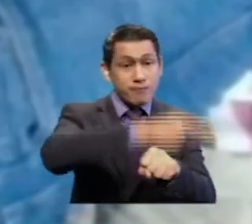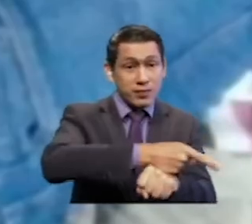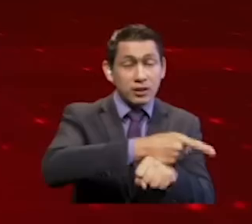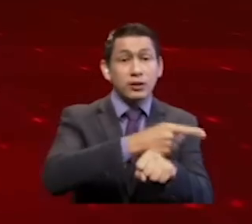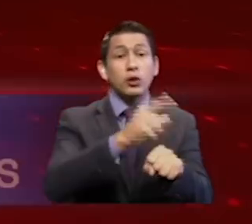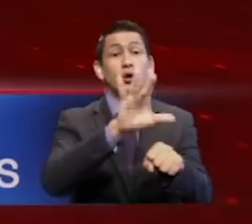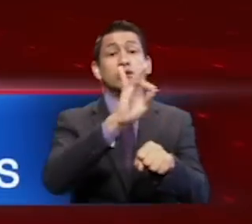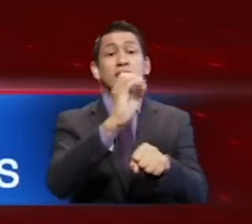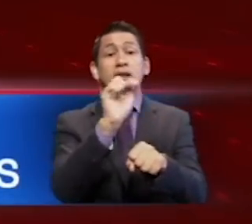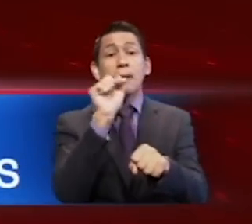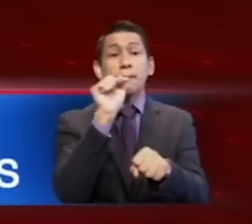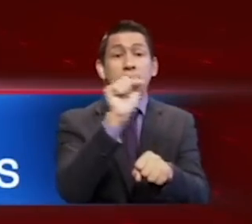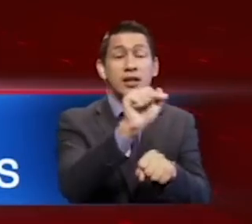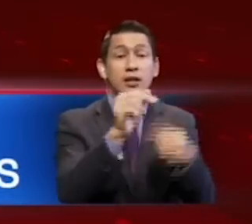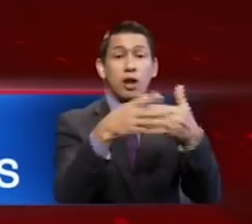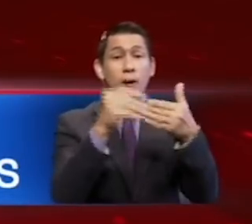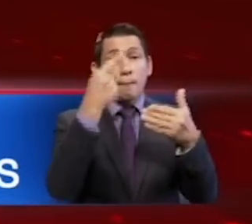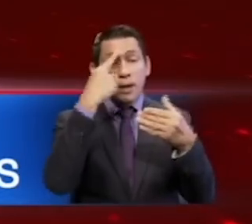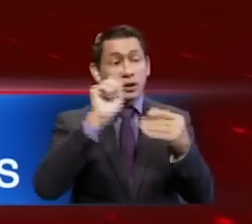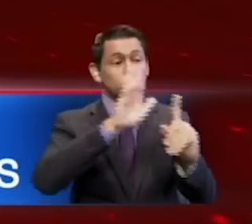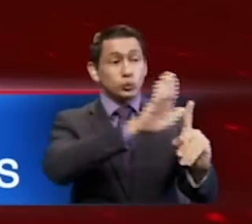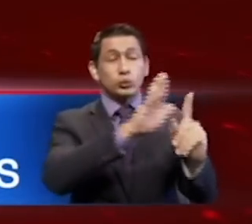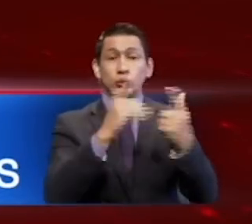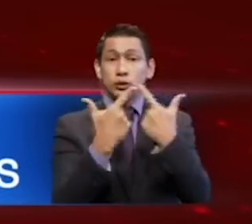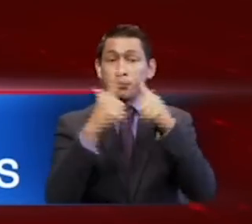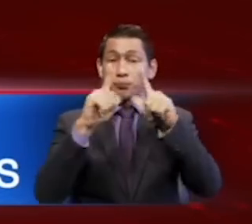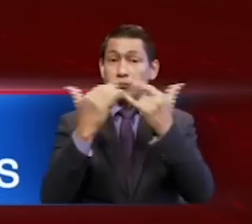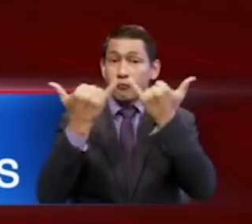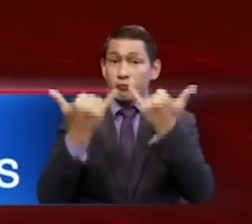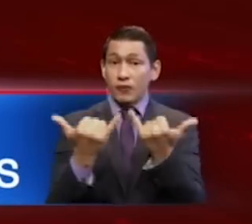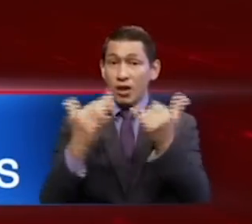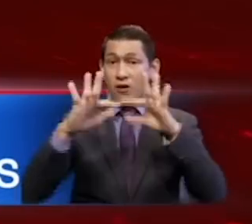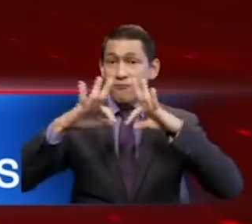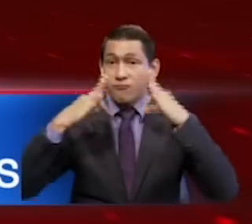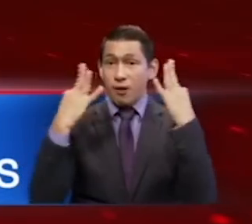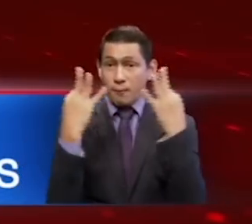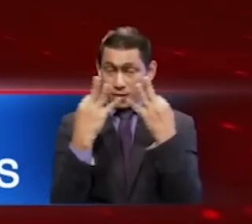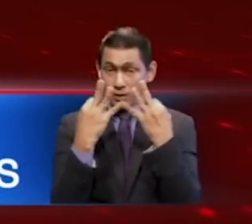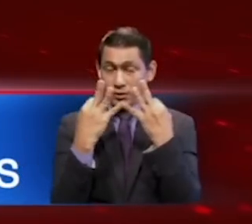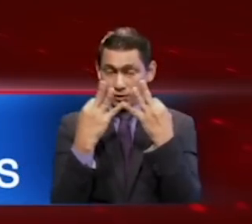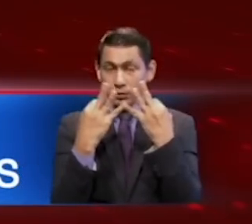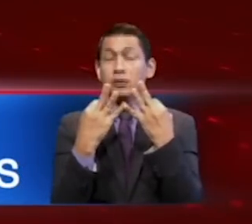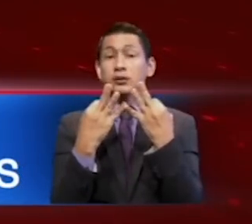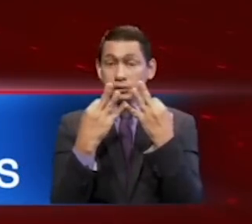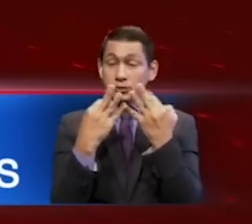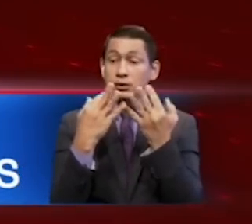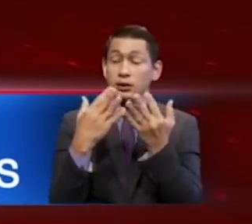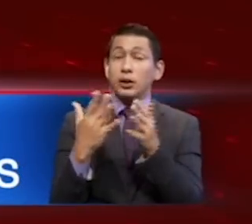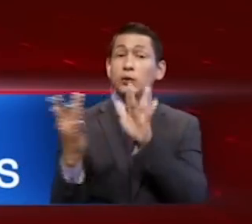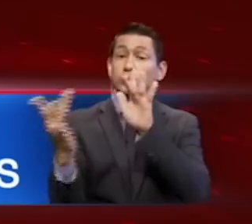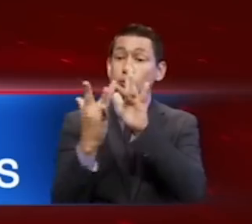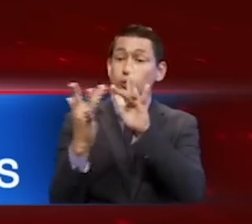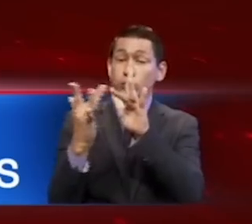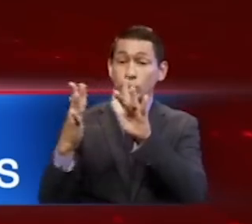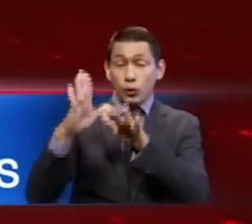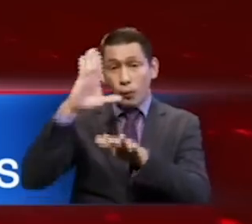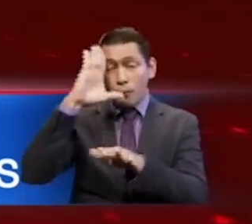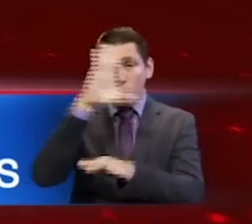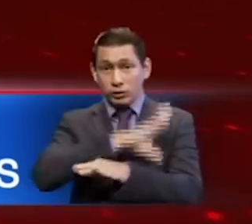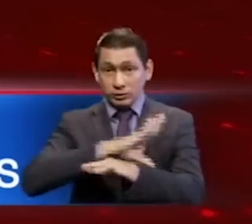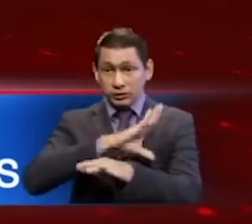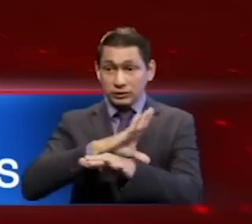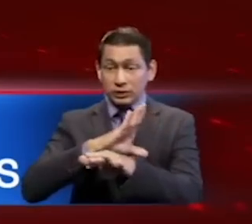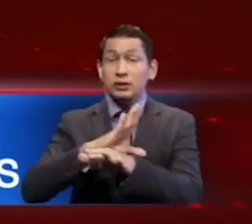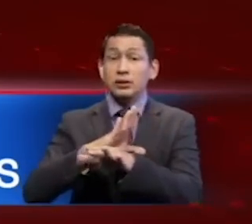liberación. La denuncia presentada por familiares del extranjero secuestrado permitió a los agentes de la UNACE empezar